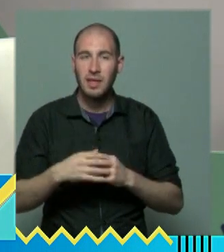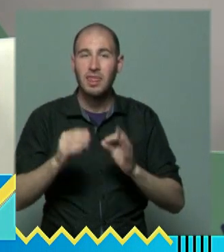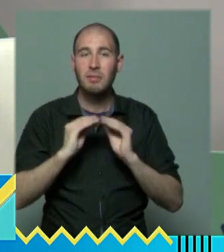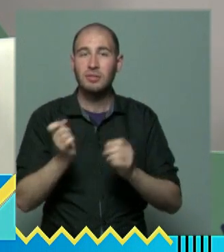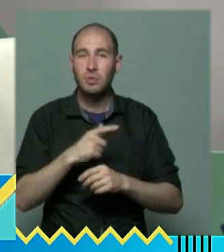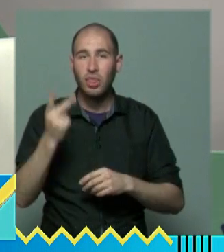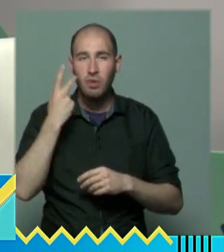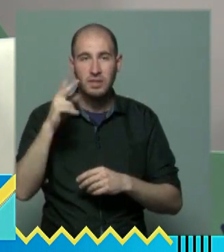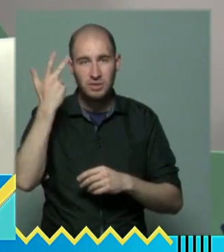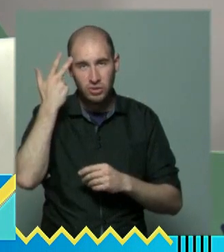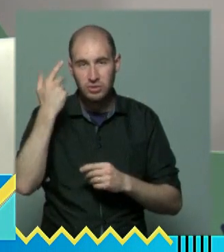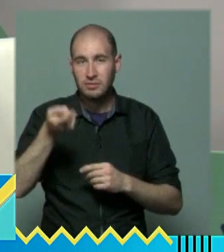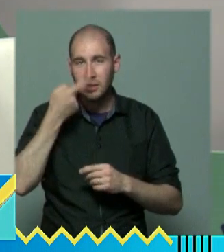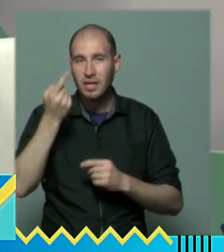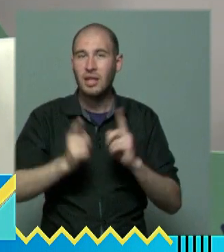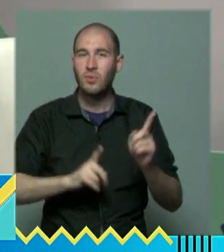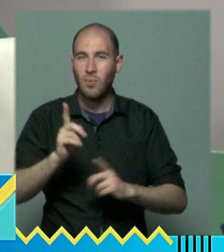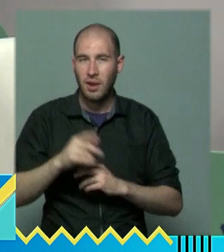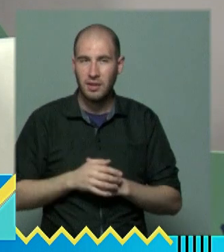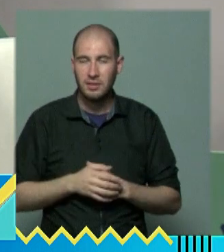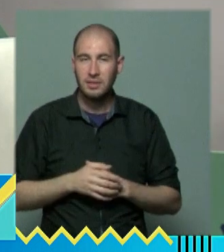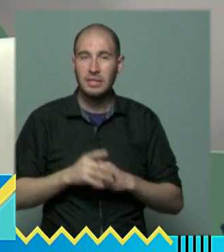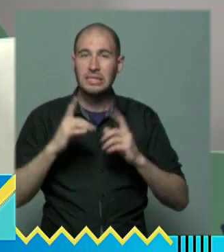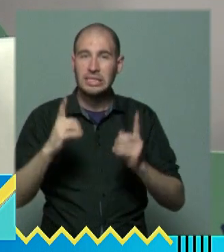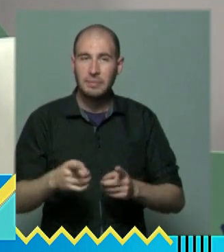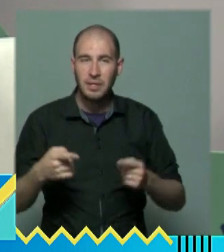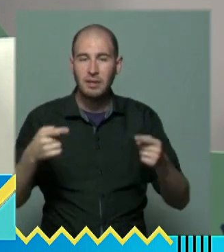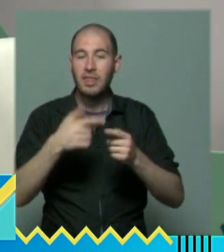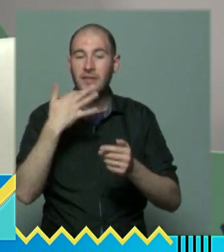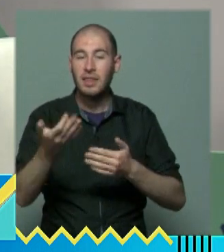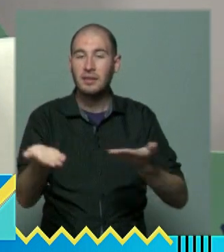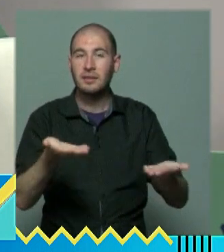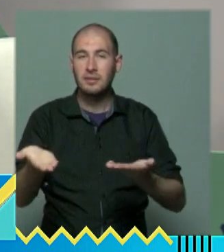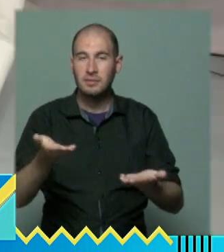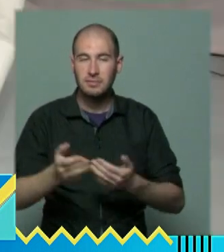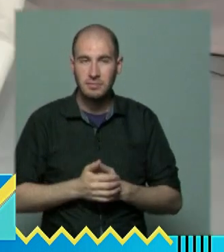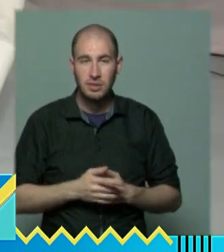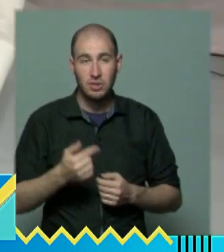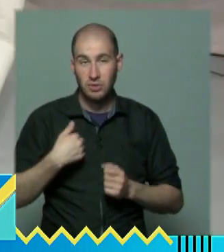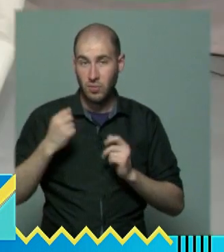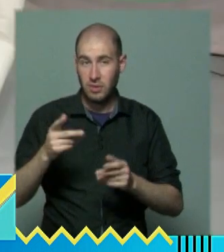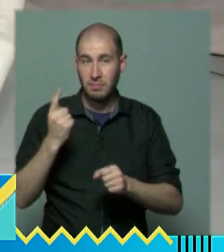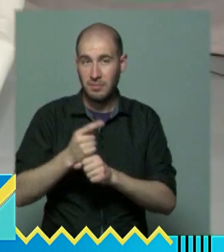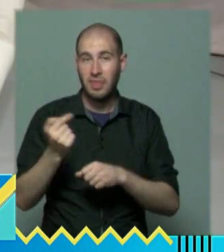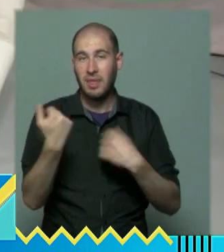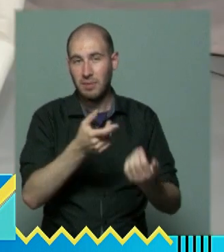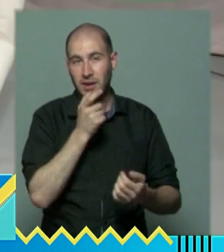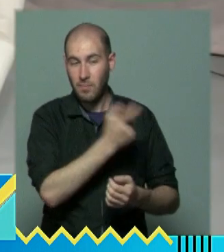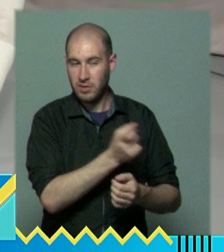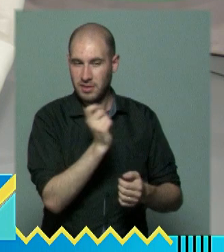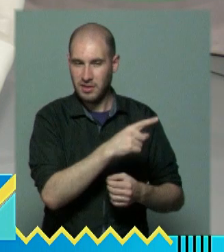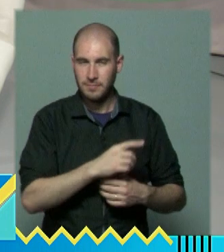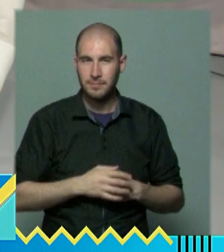paritarias 2018. ¿Cuáles son las expectativas y cuál pueden llegar a ser las realidades? A ver, ¿cuándo... Yo tengo primero, así lo dejo a